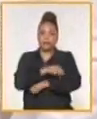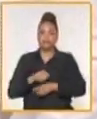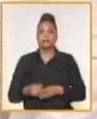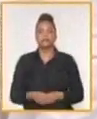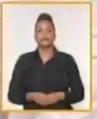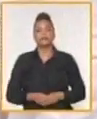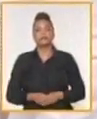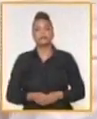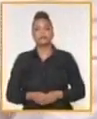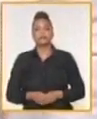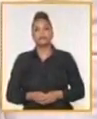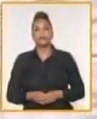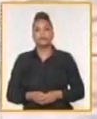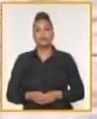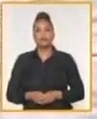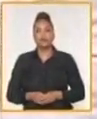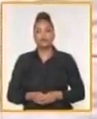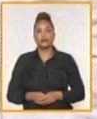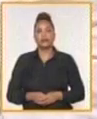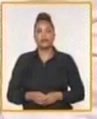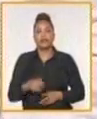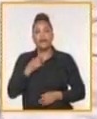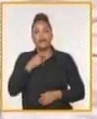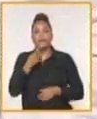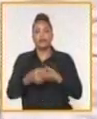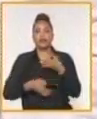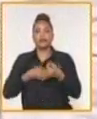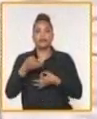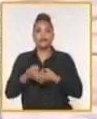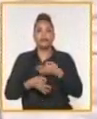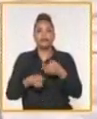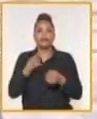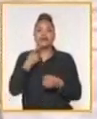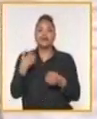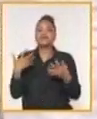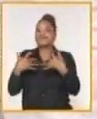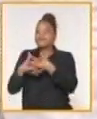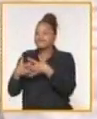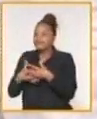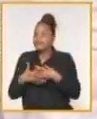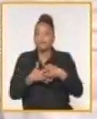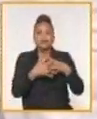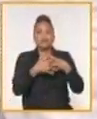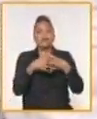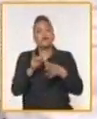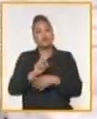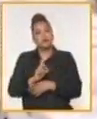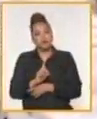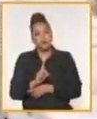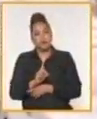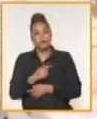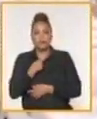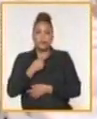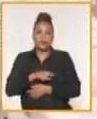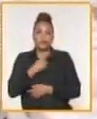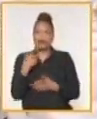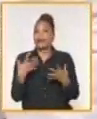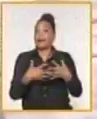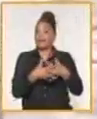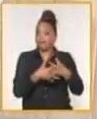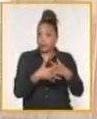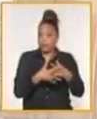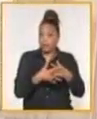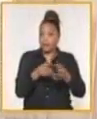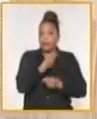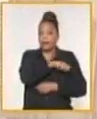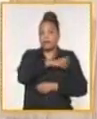que religioso. Te estoy hablando porque sí. No, pero hablo de empatía. No, pero no, mira, está la empatía popular, pero